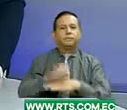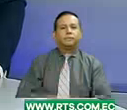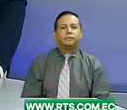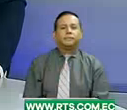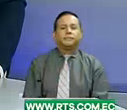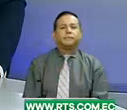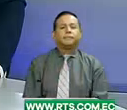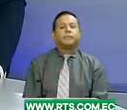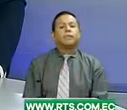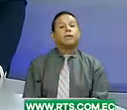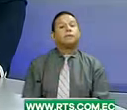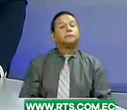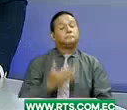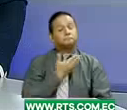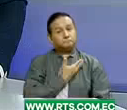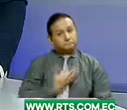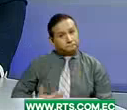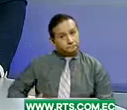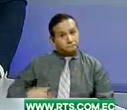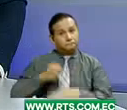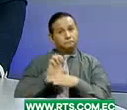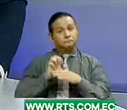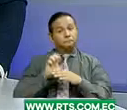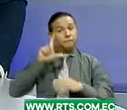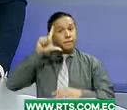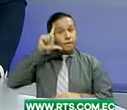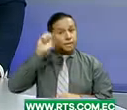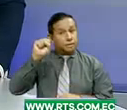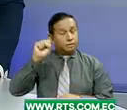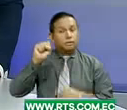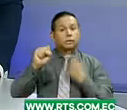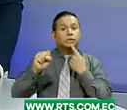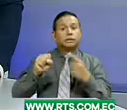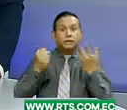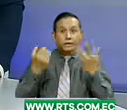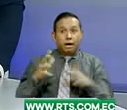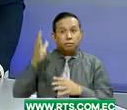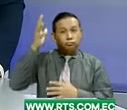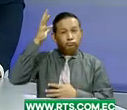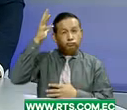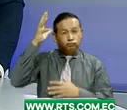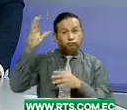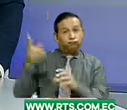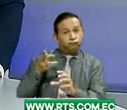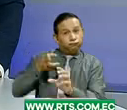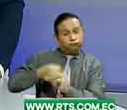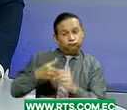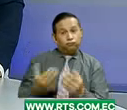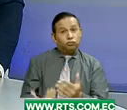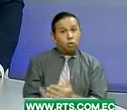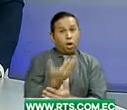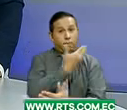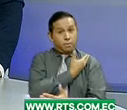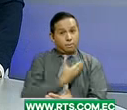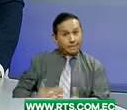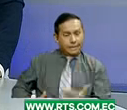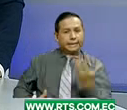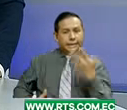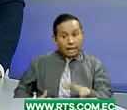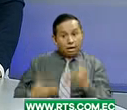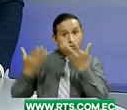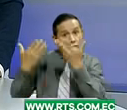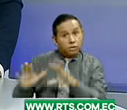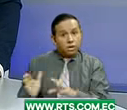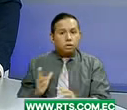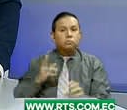El presidente de la República, Guillermo Lasso, luego de la ceremonia de posesión, acudió hasta Carondelet a un almuerzo con distintas